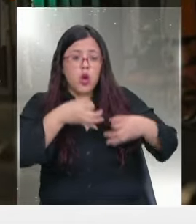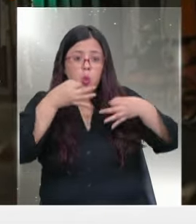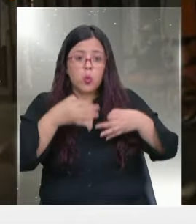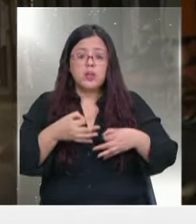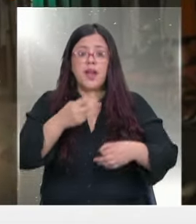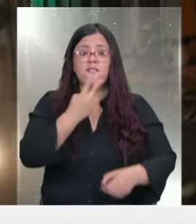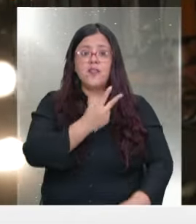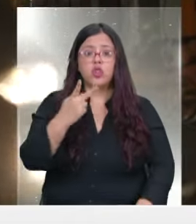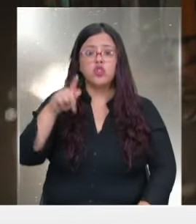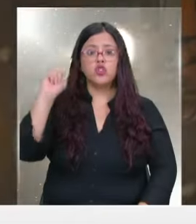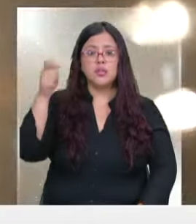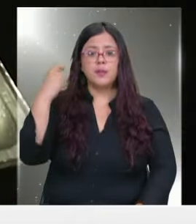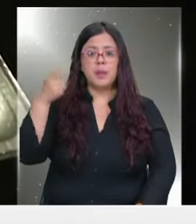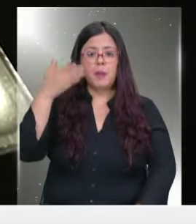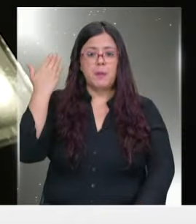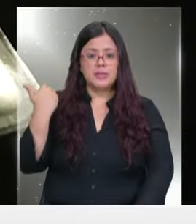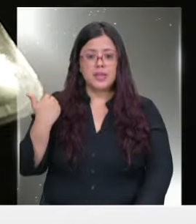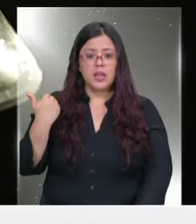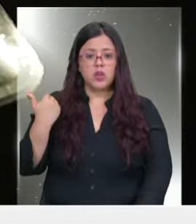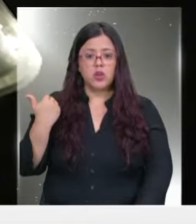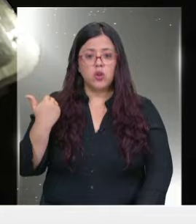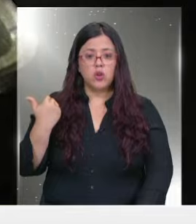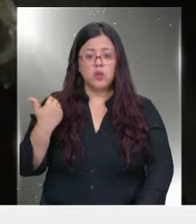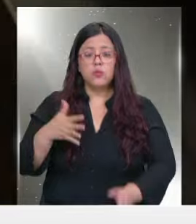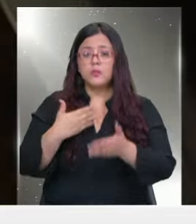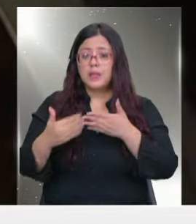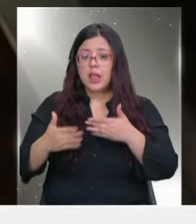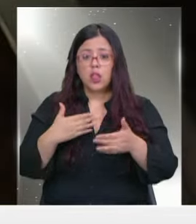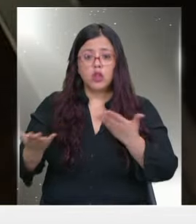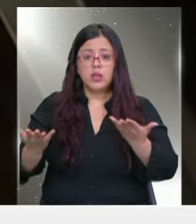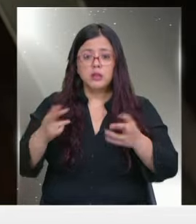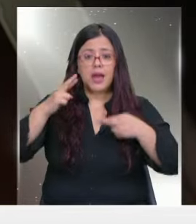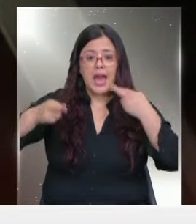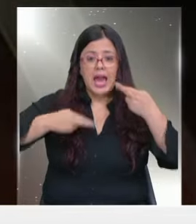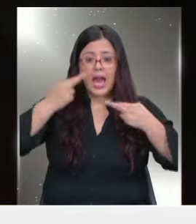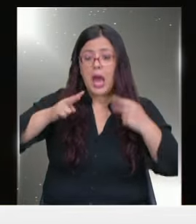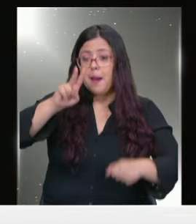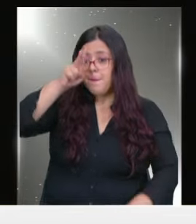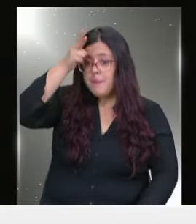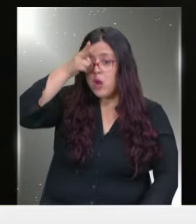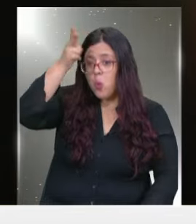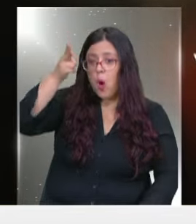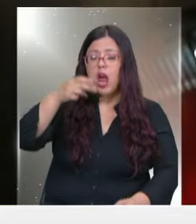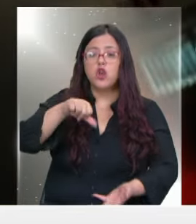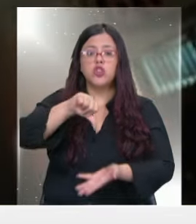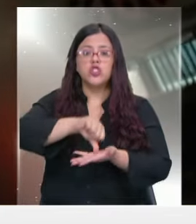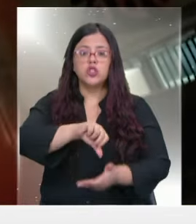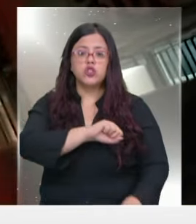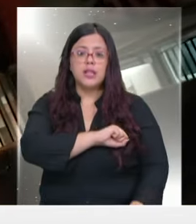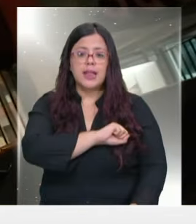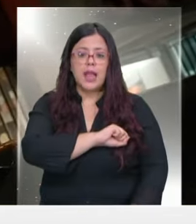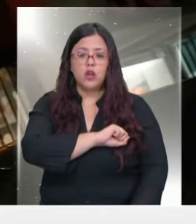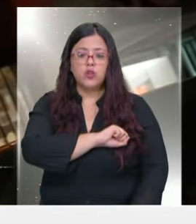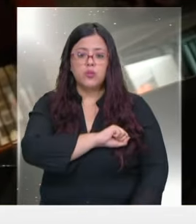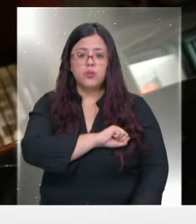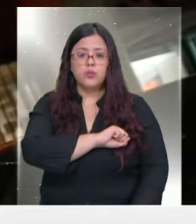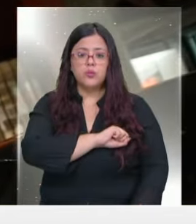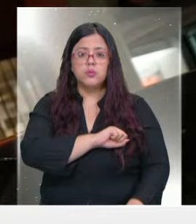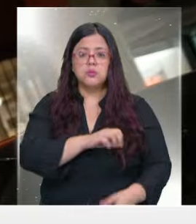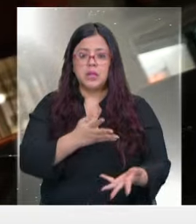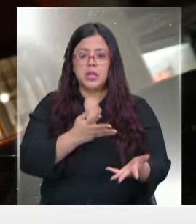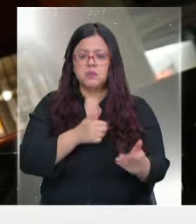el 22 de septiembre. El escenario inicial, un restaurante peruano en el centro de Santiago, no muy